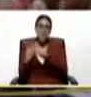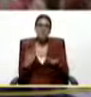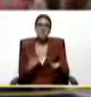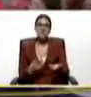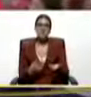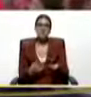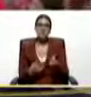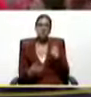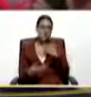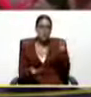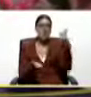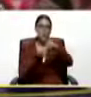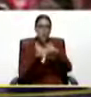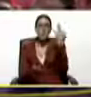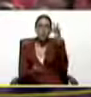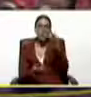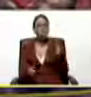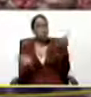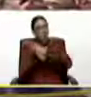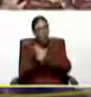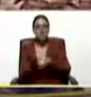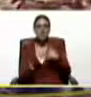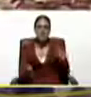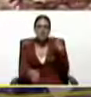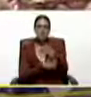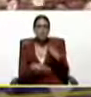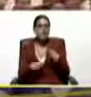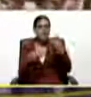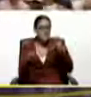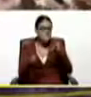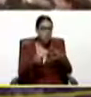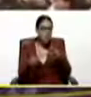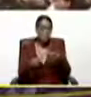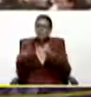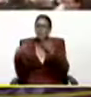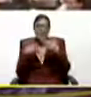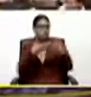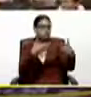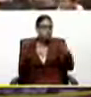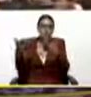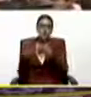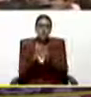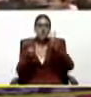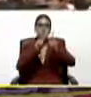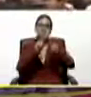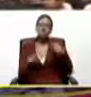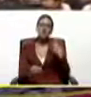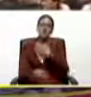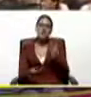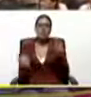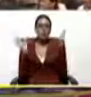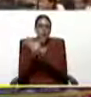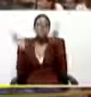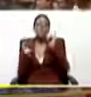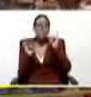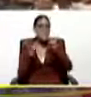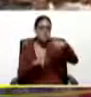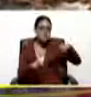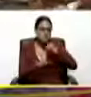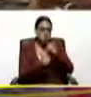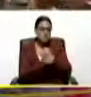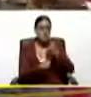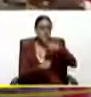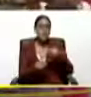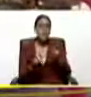Quiero volver pronto a Guatire a entregar las obras construidas por las comunas, aprobadas por ustedes.